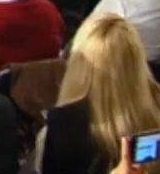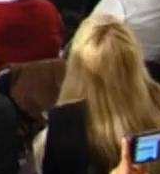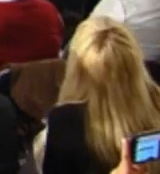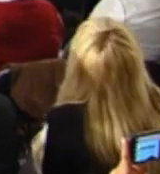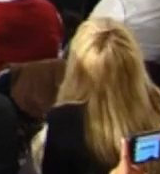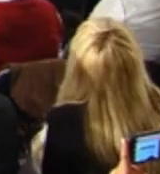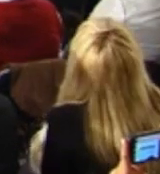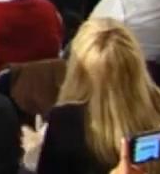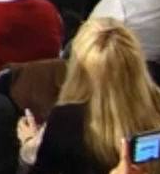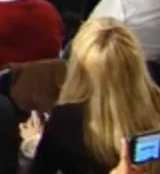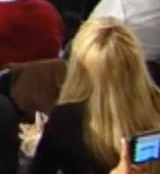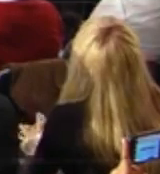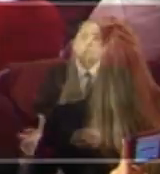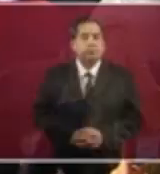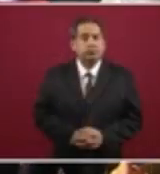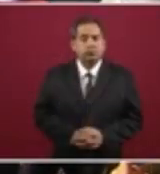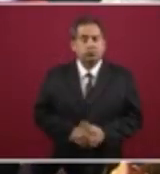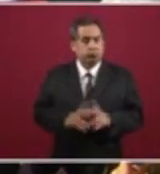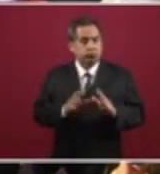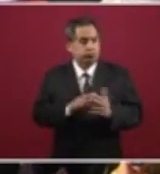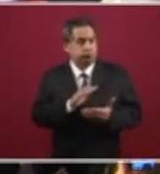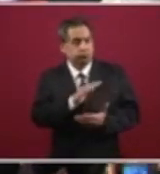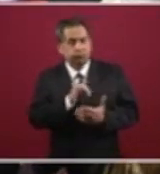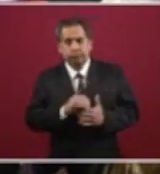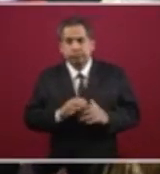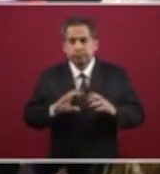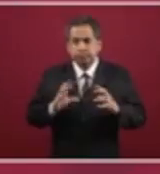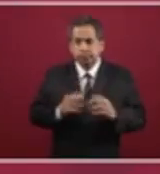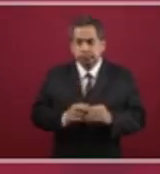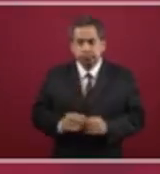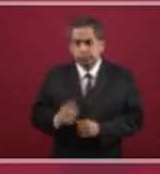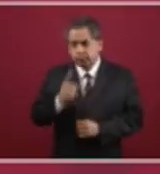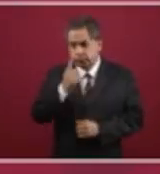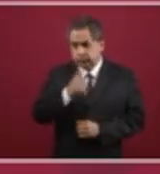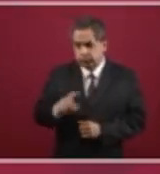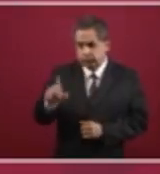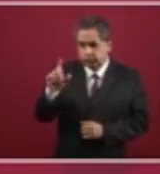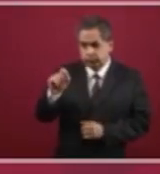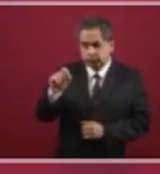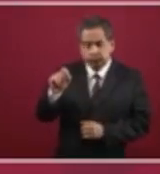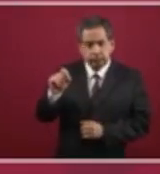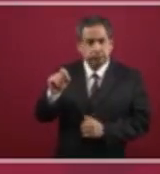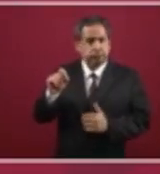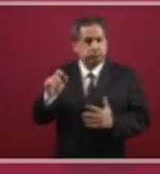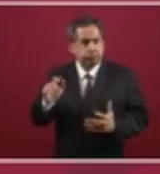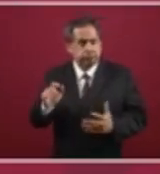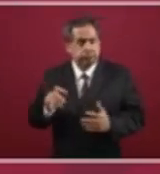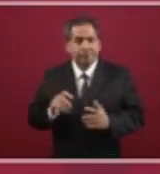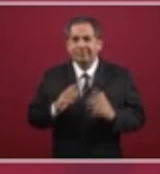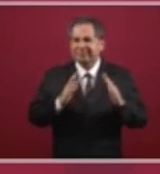dinero? Pues ya vimos, son 120, 100 de la casa